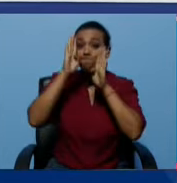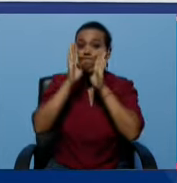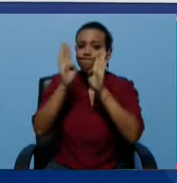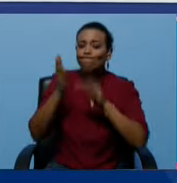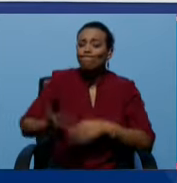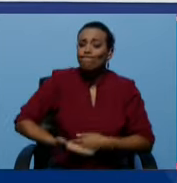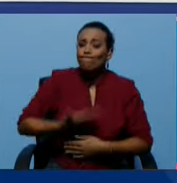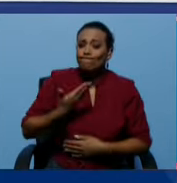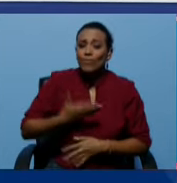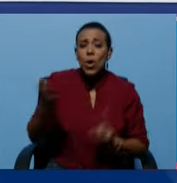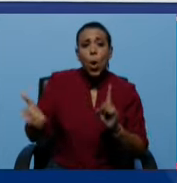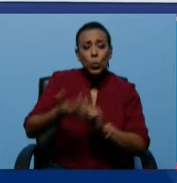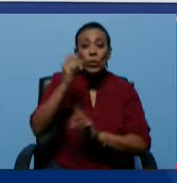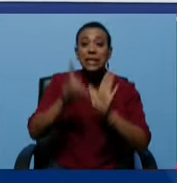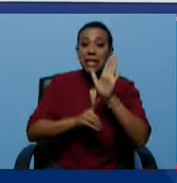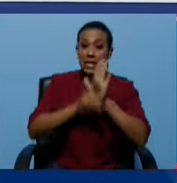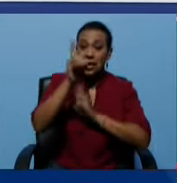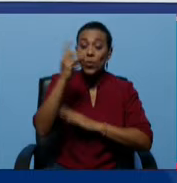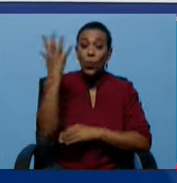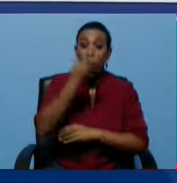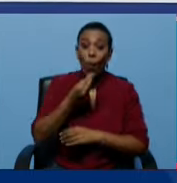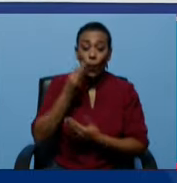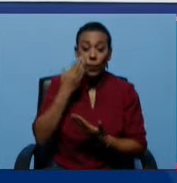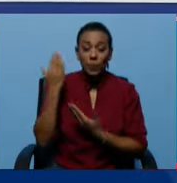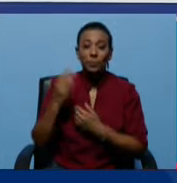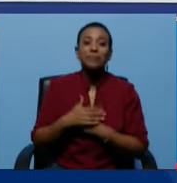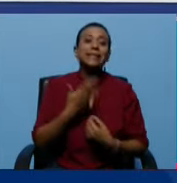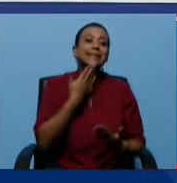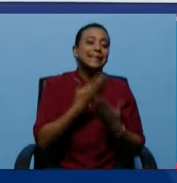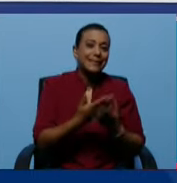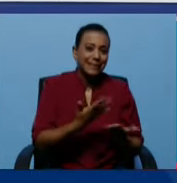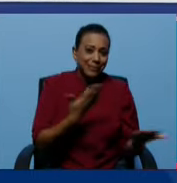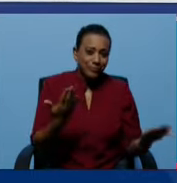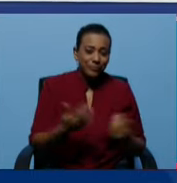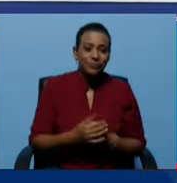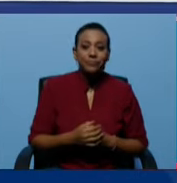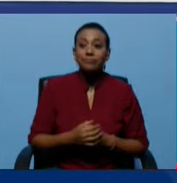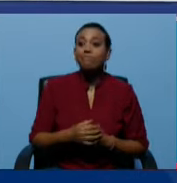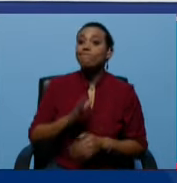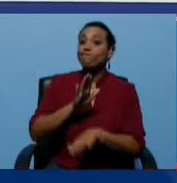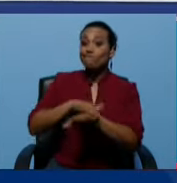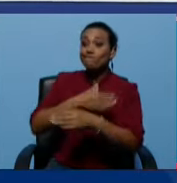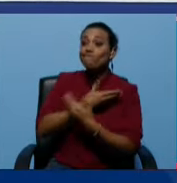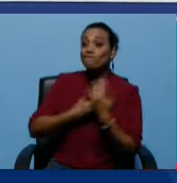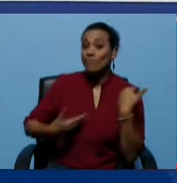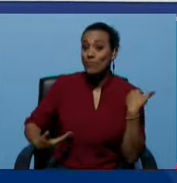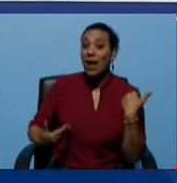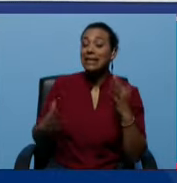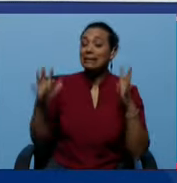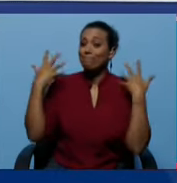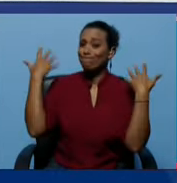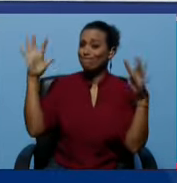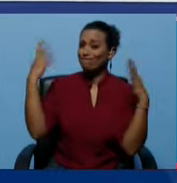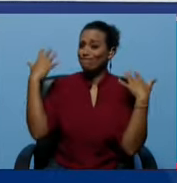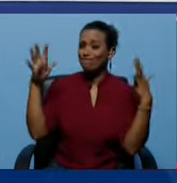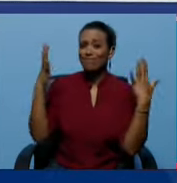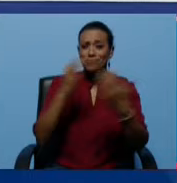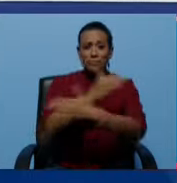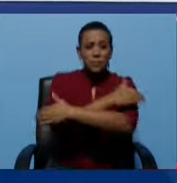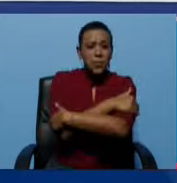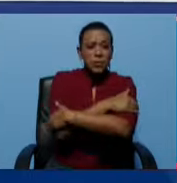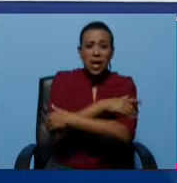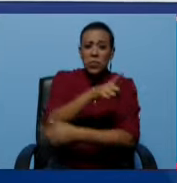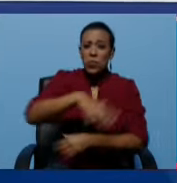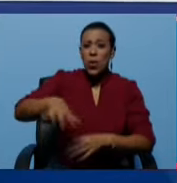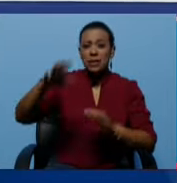súper importante para lograr el desarrollo de nuestra juventud. Gracias. Bueno, presidente, y con este gran aplauso y ese gran abrazo desde acá,